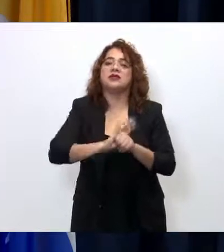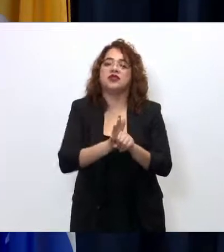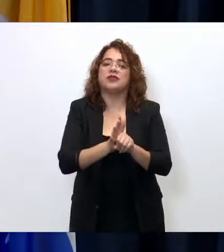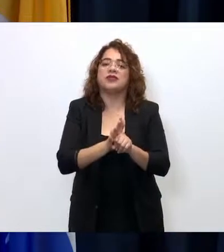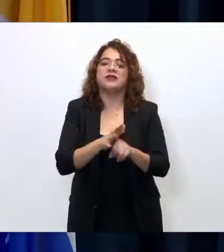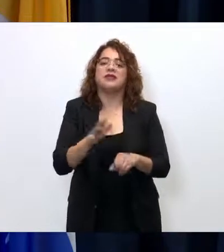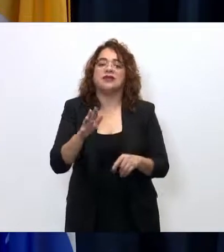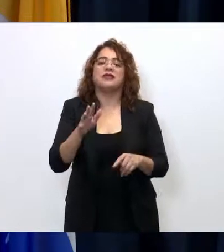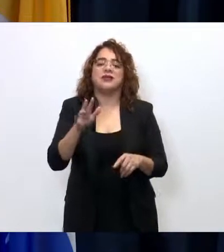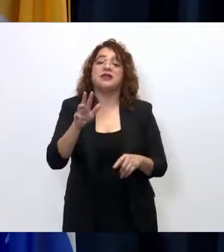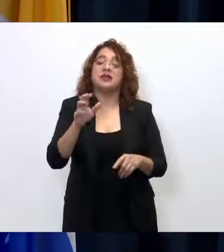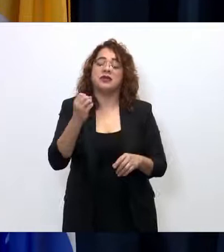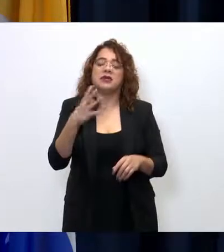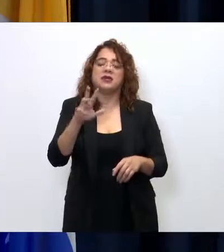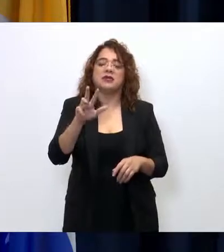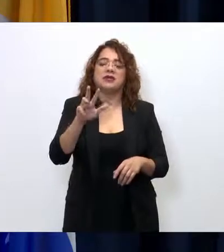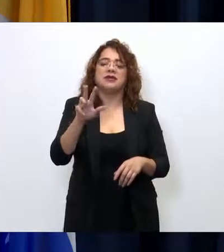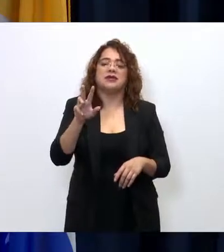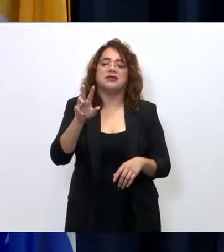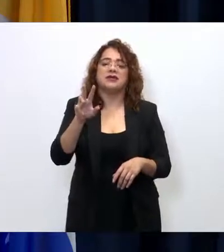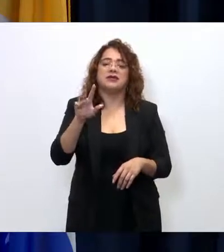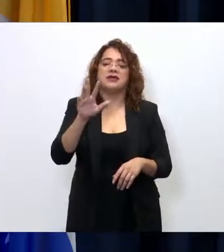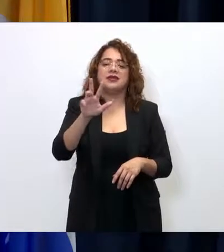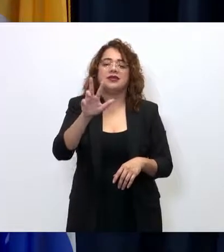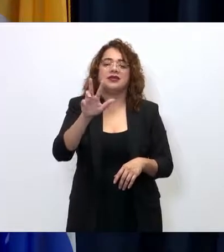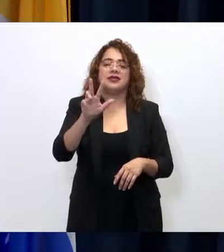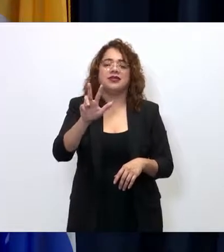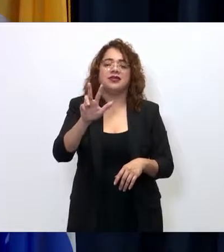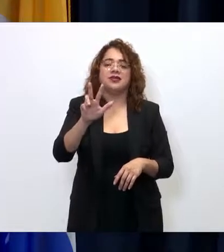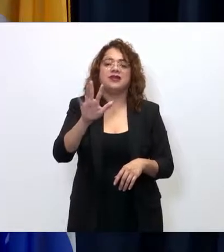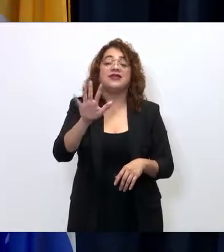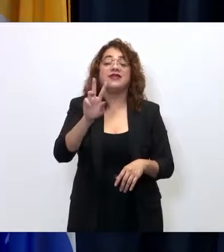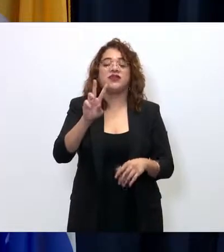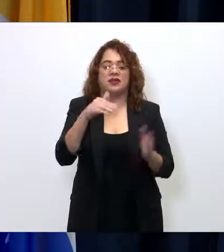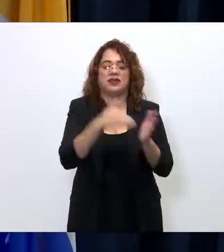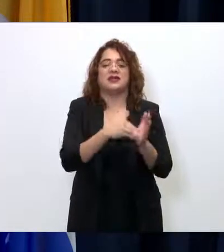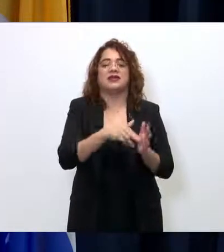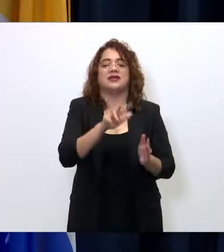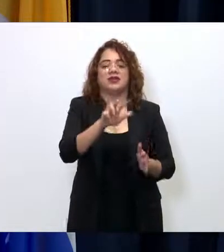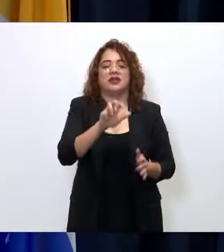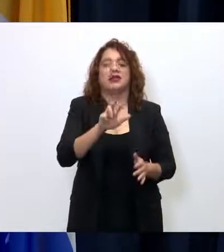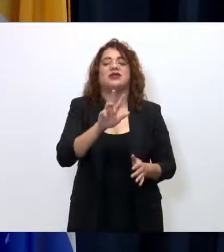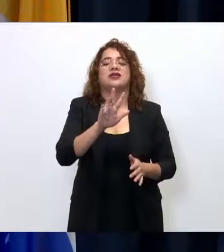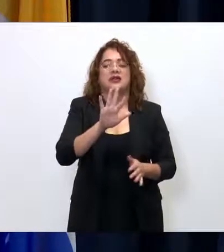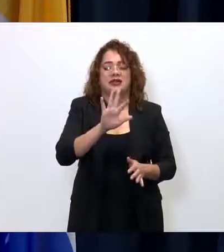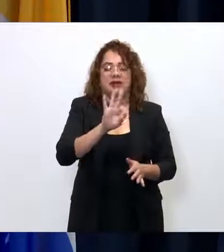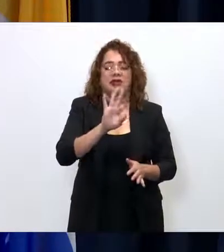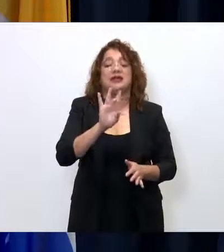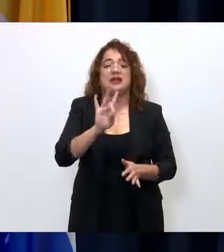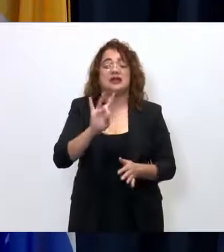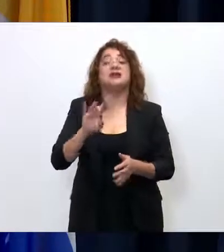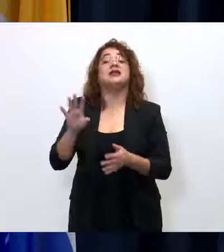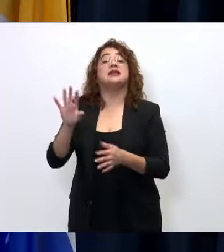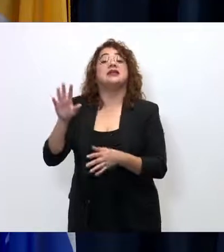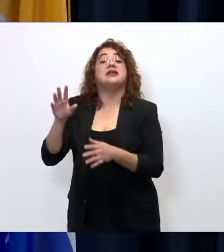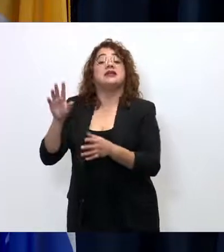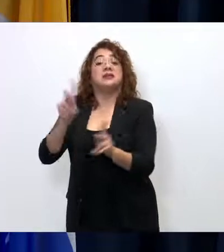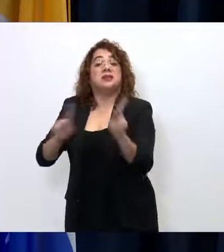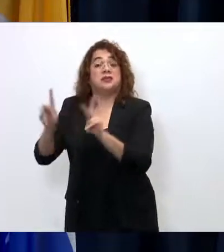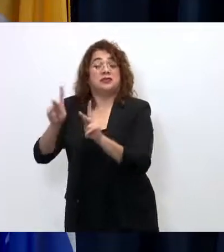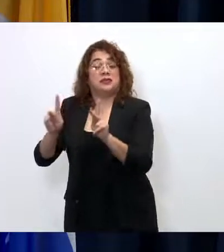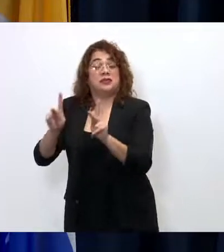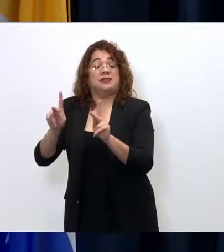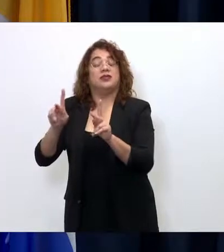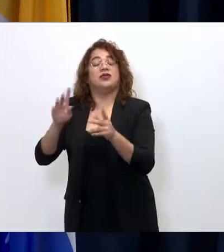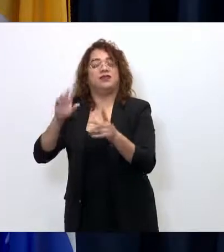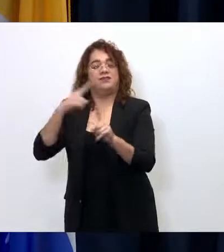de 920 residentes de Long Beach por este virus. Como habrán escuchado a principios de esta semana,